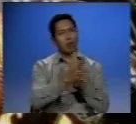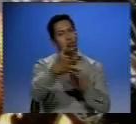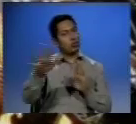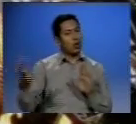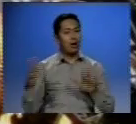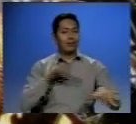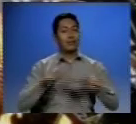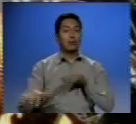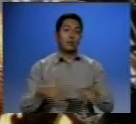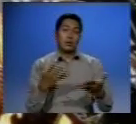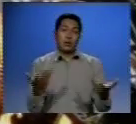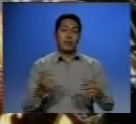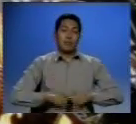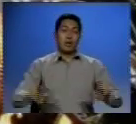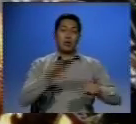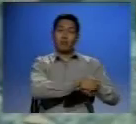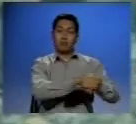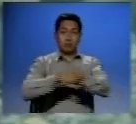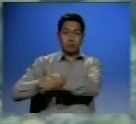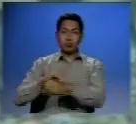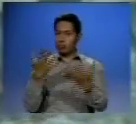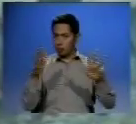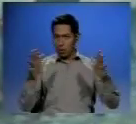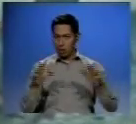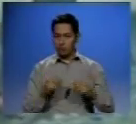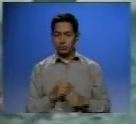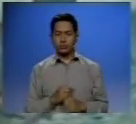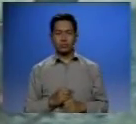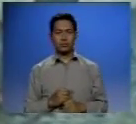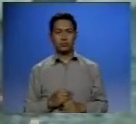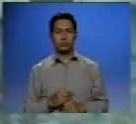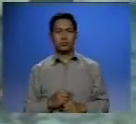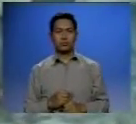de su actividad, pero no se les detuvo. María José Sánchez, Gama Noticias.